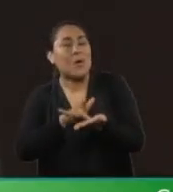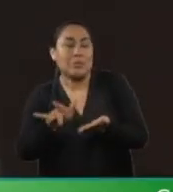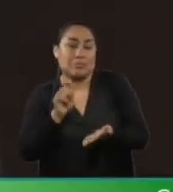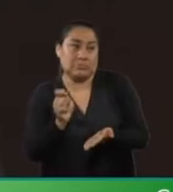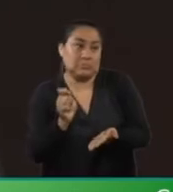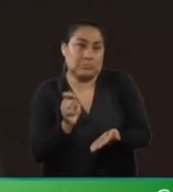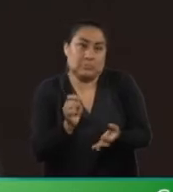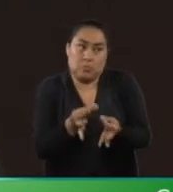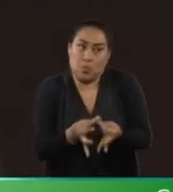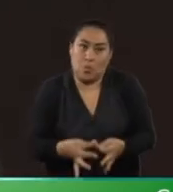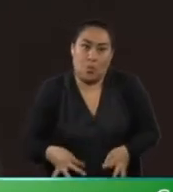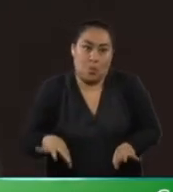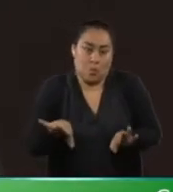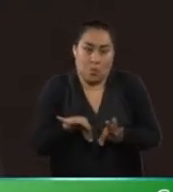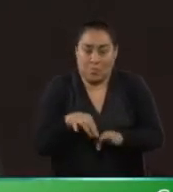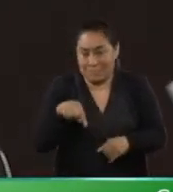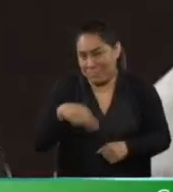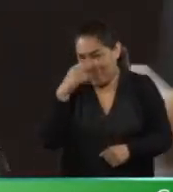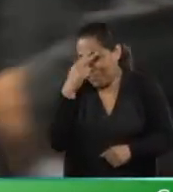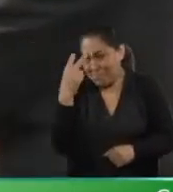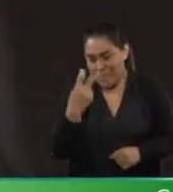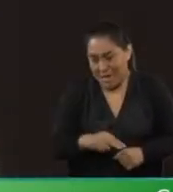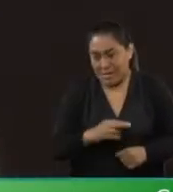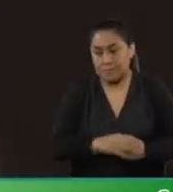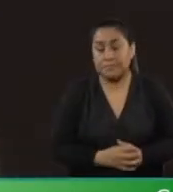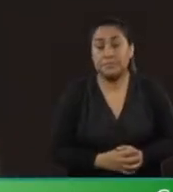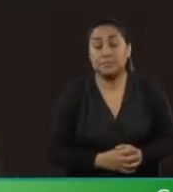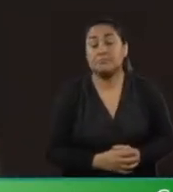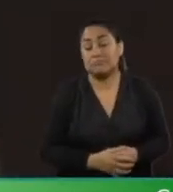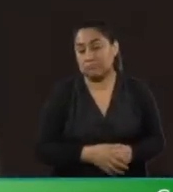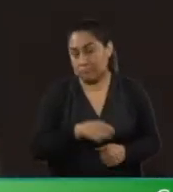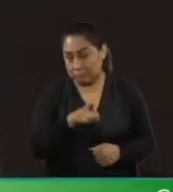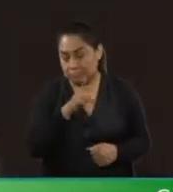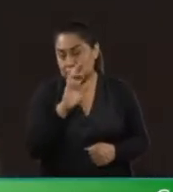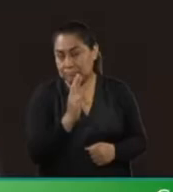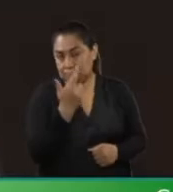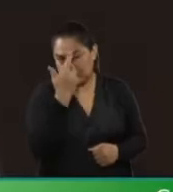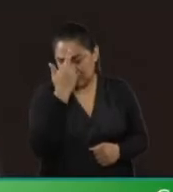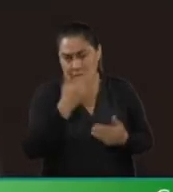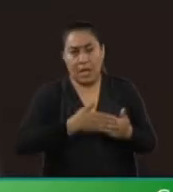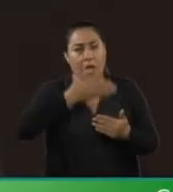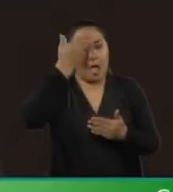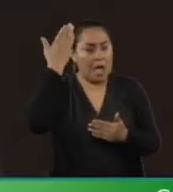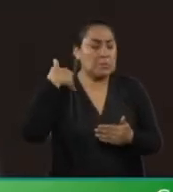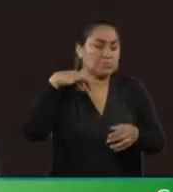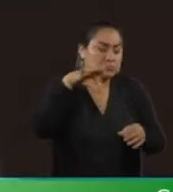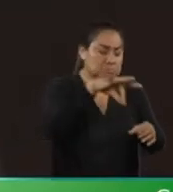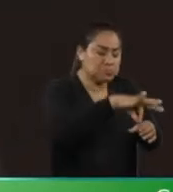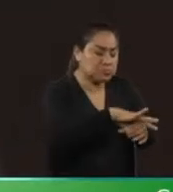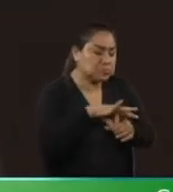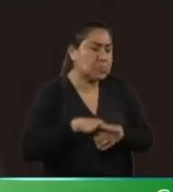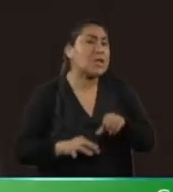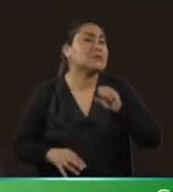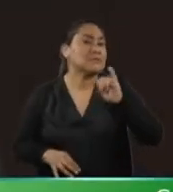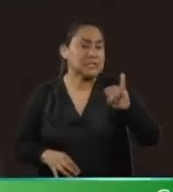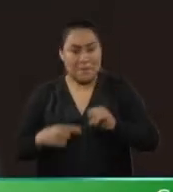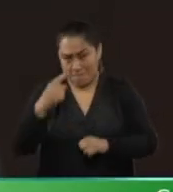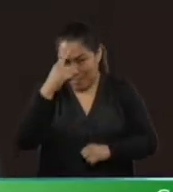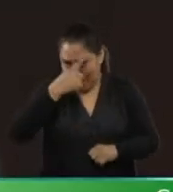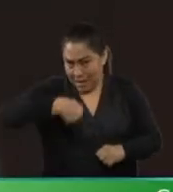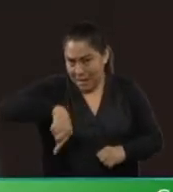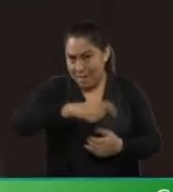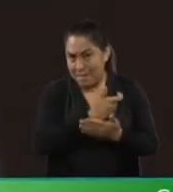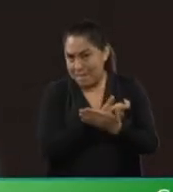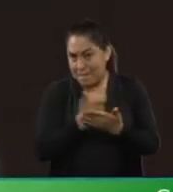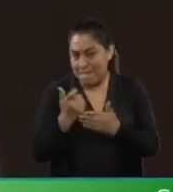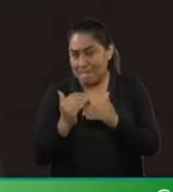de beneficio para nuestro país. Solo por recordar, votamos a favor de aumentar el salario mínimo, de